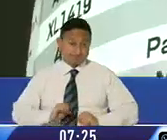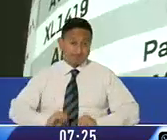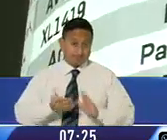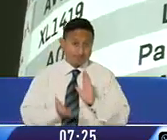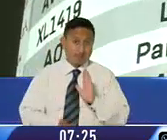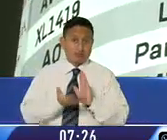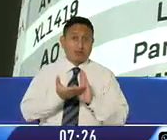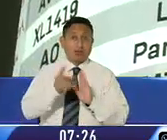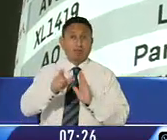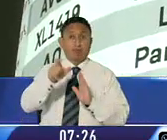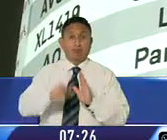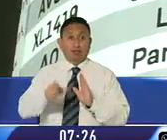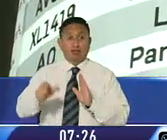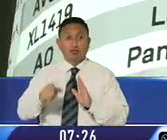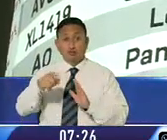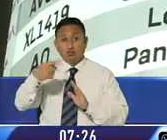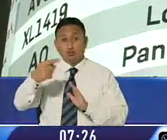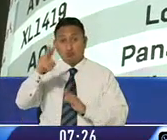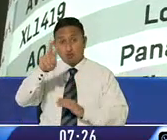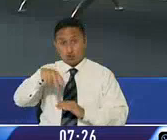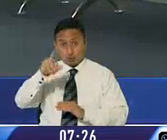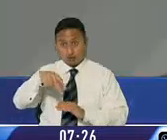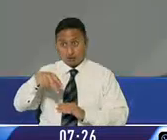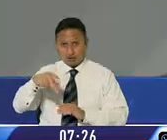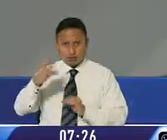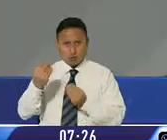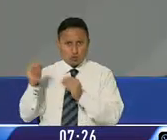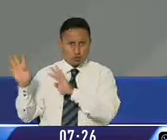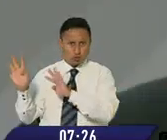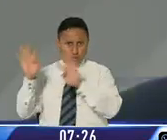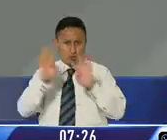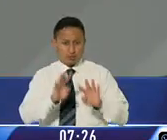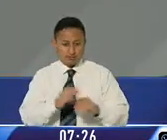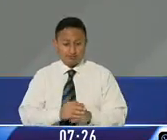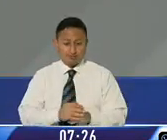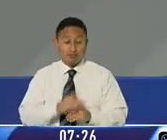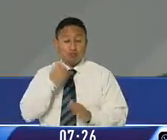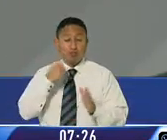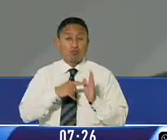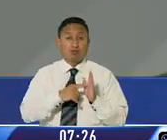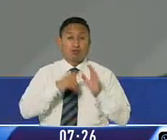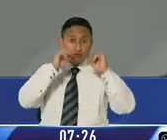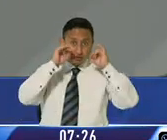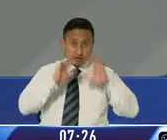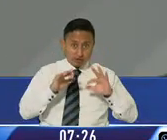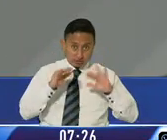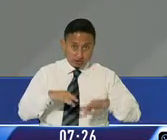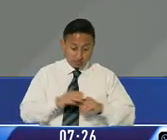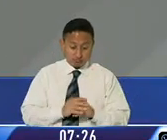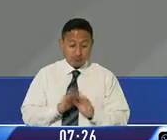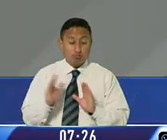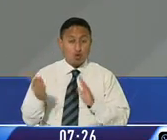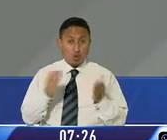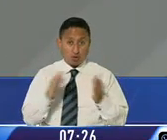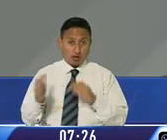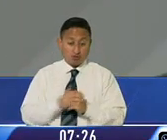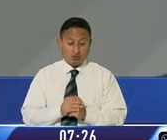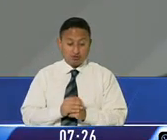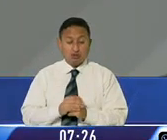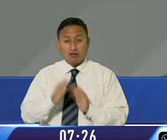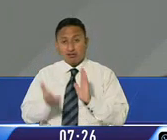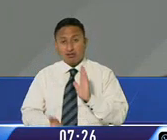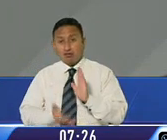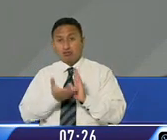del tráfico de pasajeros durante los últimos meses del año. En el mes de septiembre, por ejemplo, ya logramos llegar